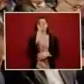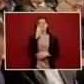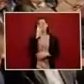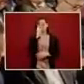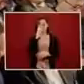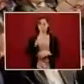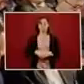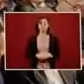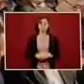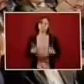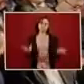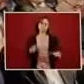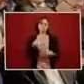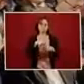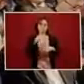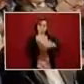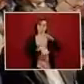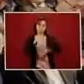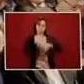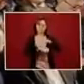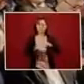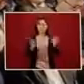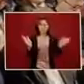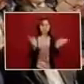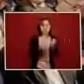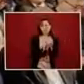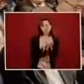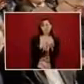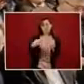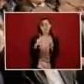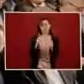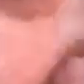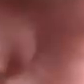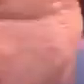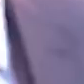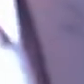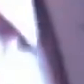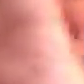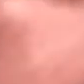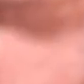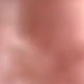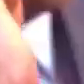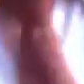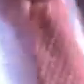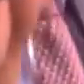esta empresa, que parece un jacalito, aproximadamente a 5 empresas nodales.